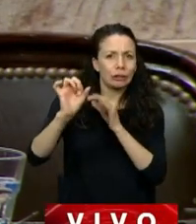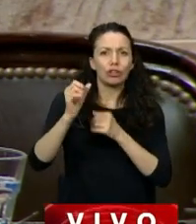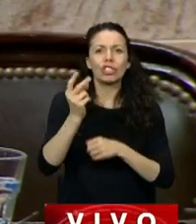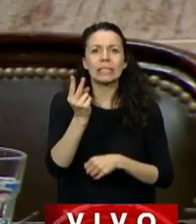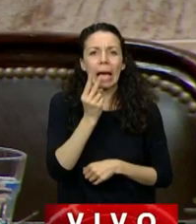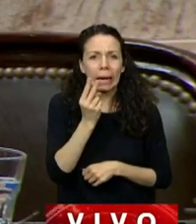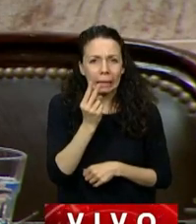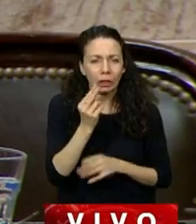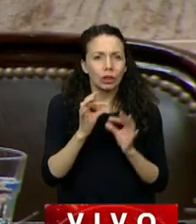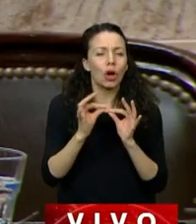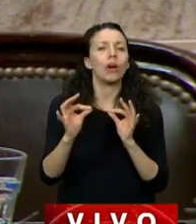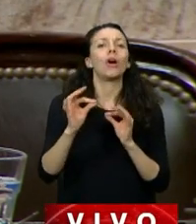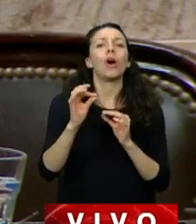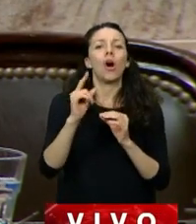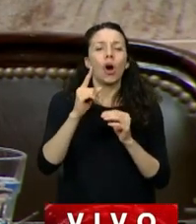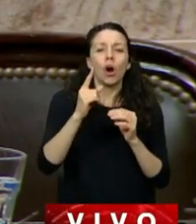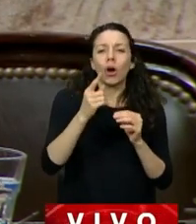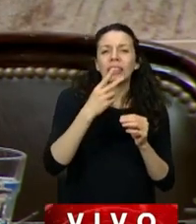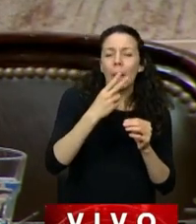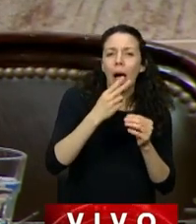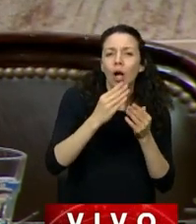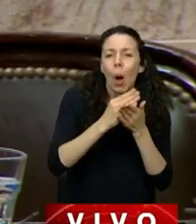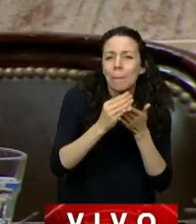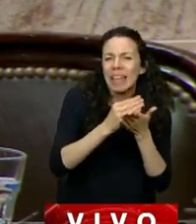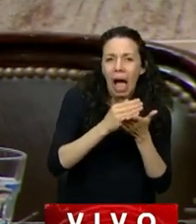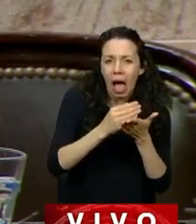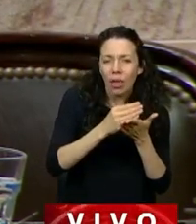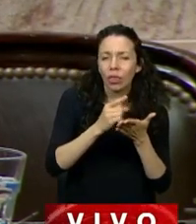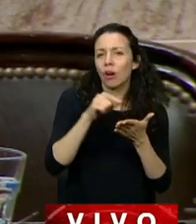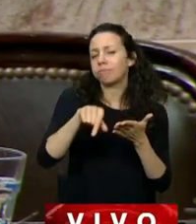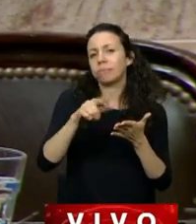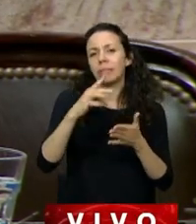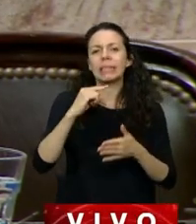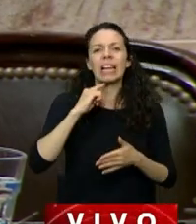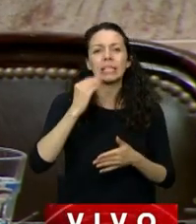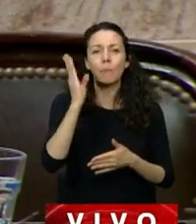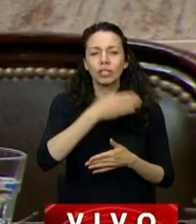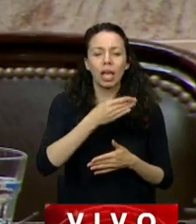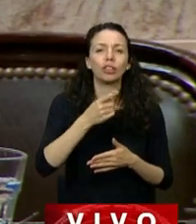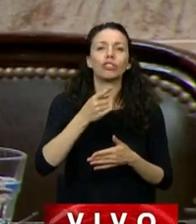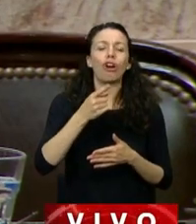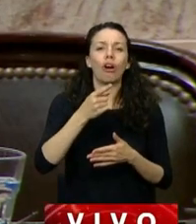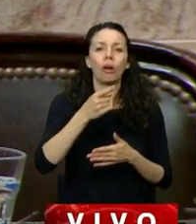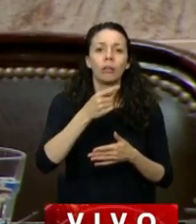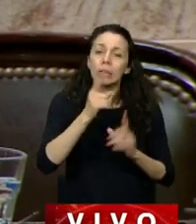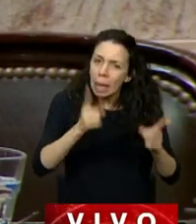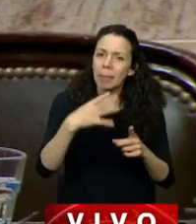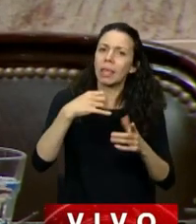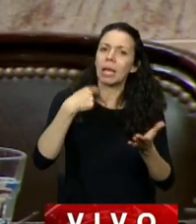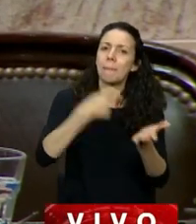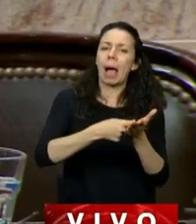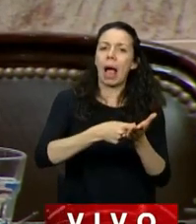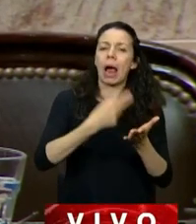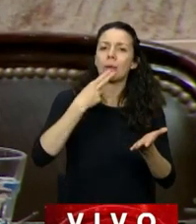y el tabaco picado que hoy hay ya casi un 13% en el mercado de consumo paguen también porque